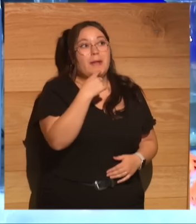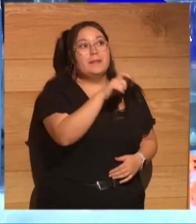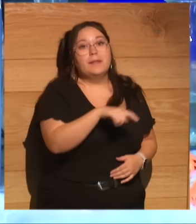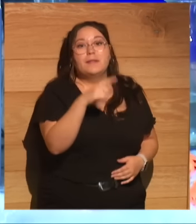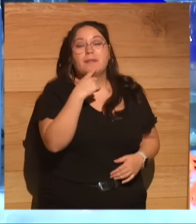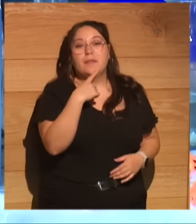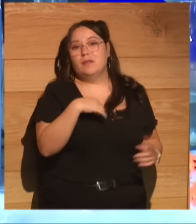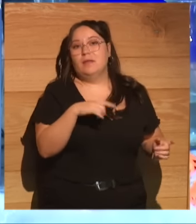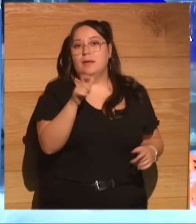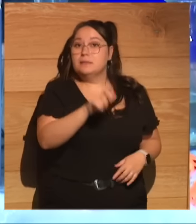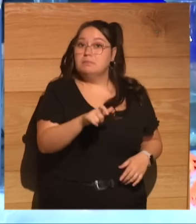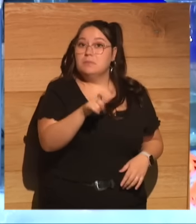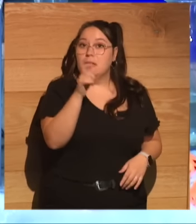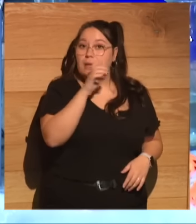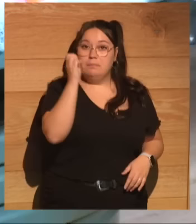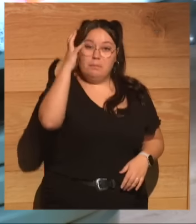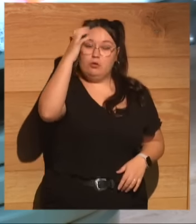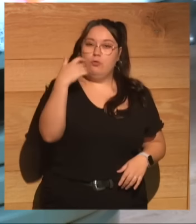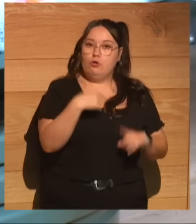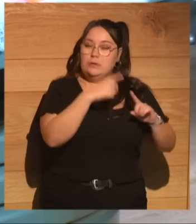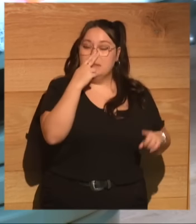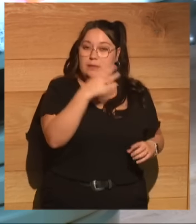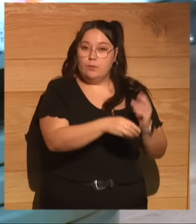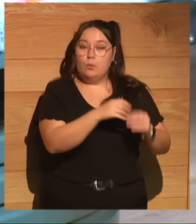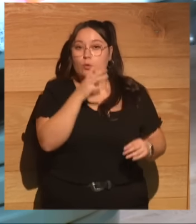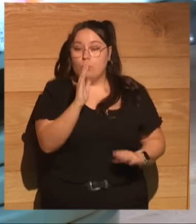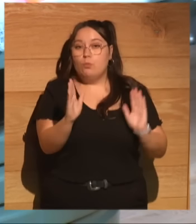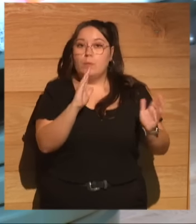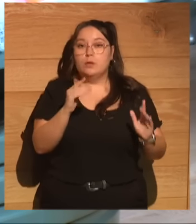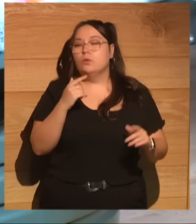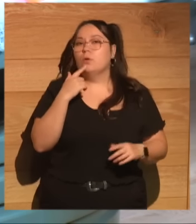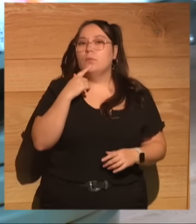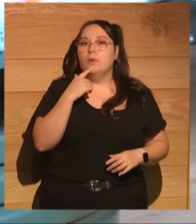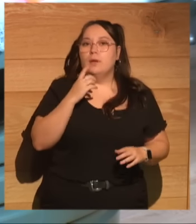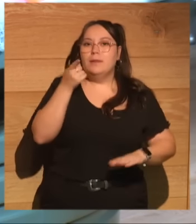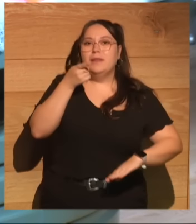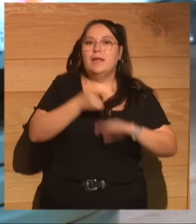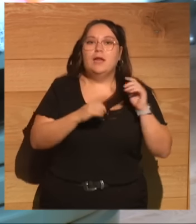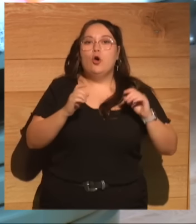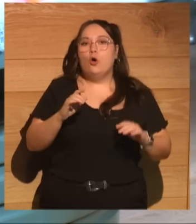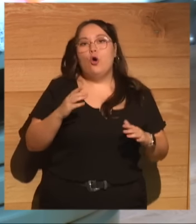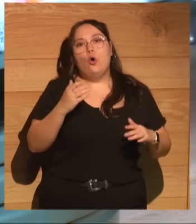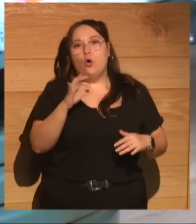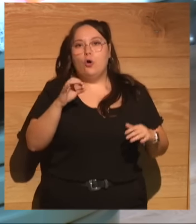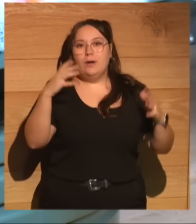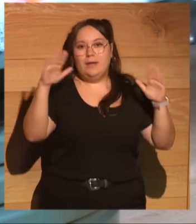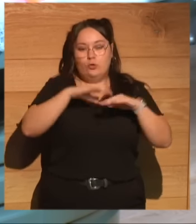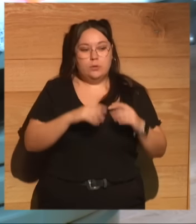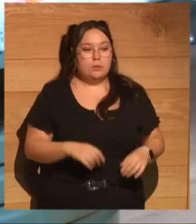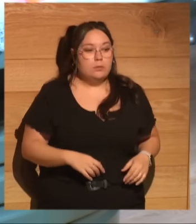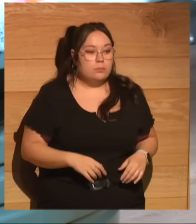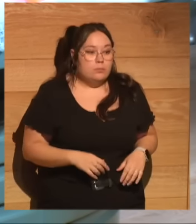cosas interesantes, porque creo que incluso hay un momento en que le ofrecen dirigir Joque Noche. ¿Sí? Y lo que ocurre es que en el